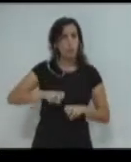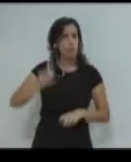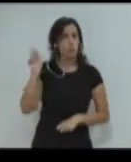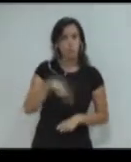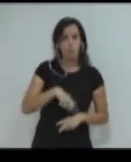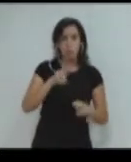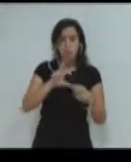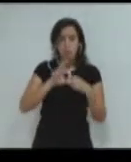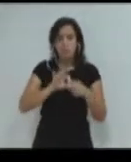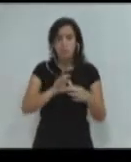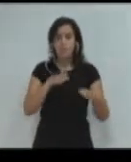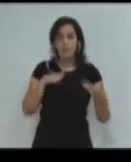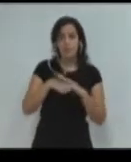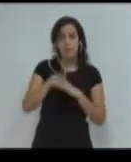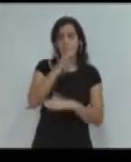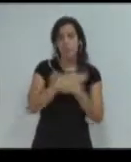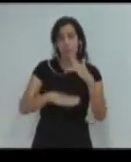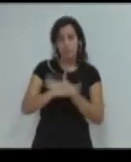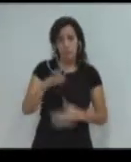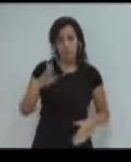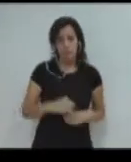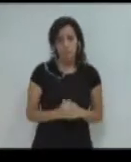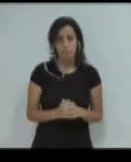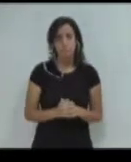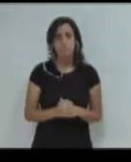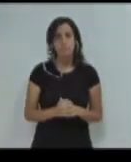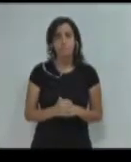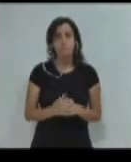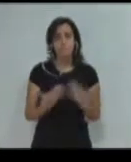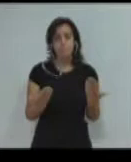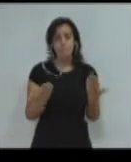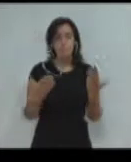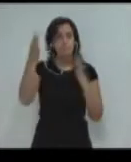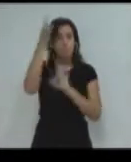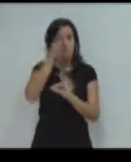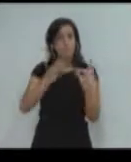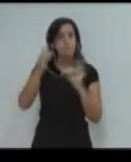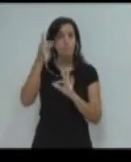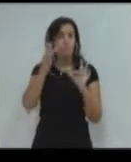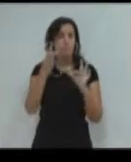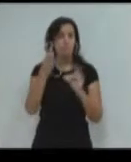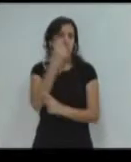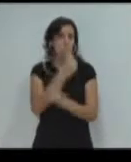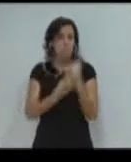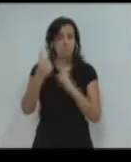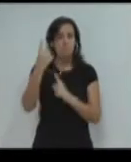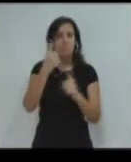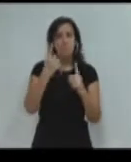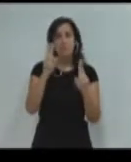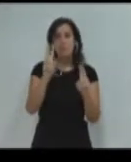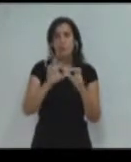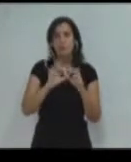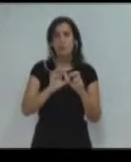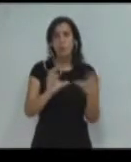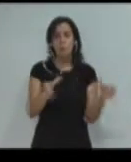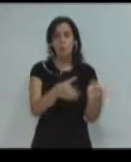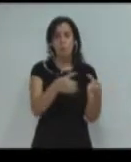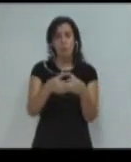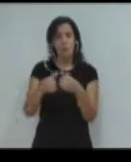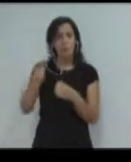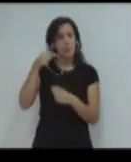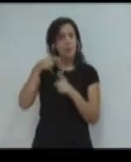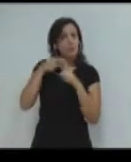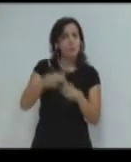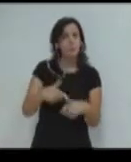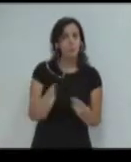lo relacionado con discapacidad. Para dar unos datos sobre qué comunidades se